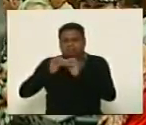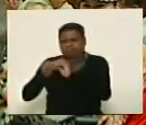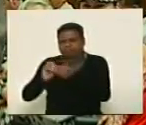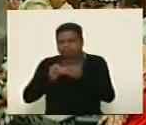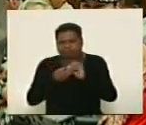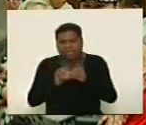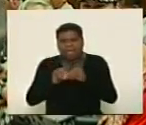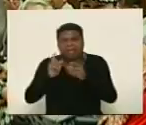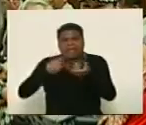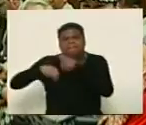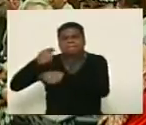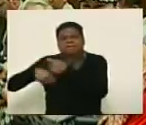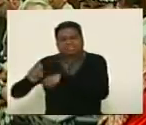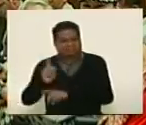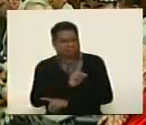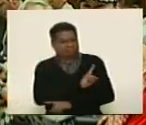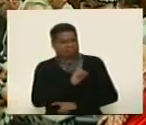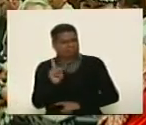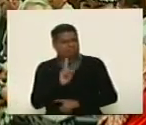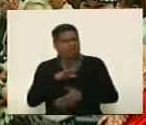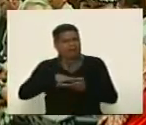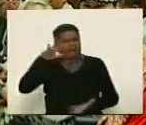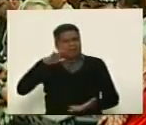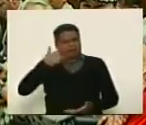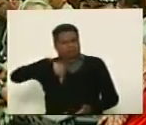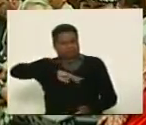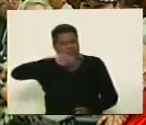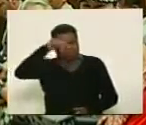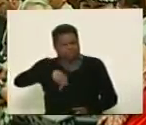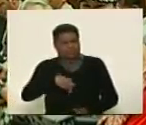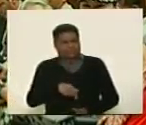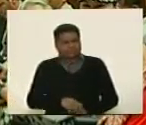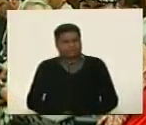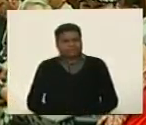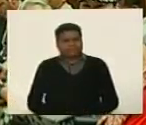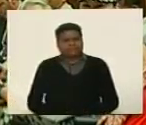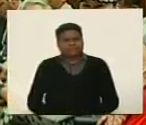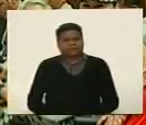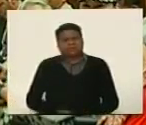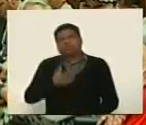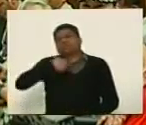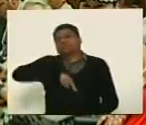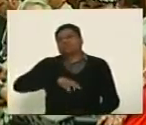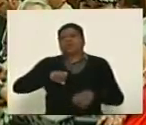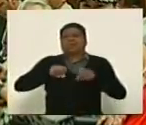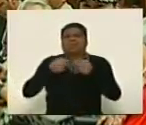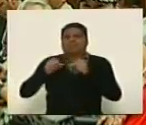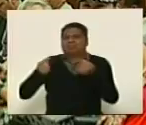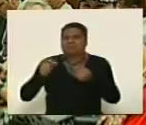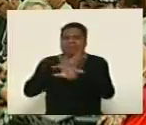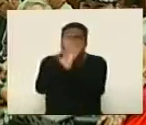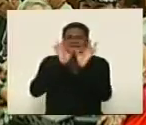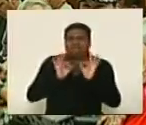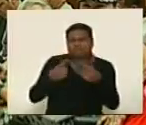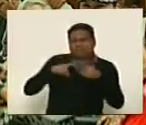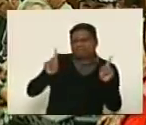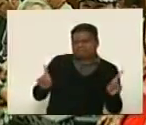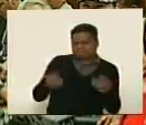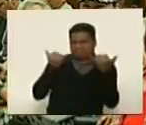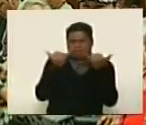países subdesarrollados, dependientes. Nosotros estamos rompiendo con eso y avanzamos por